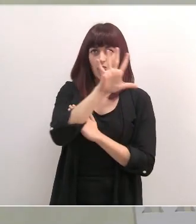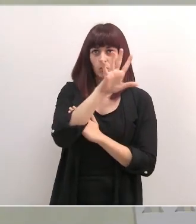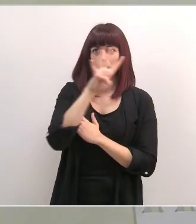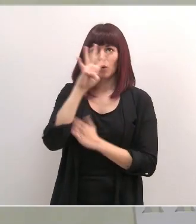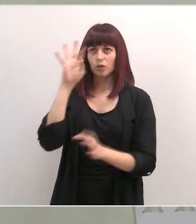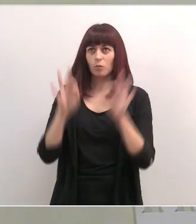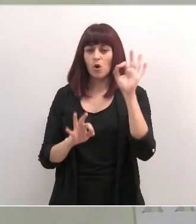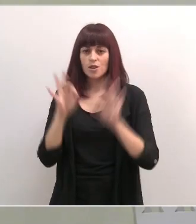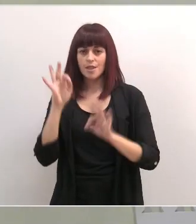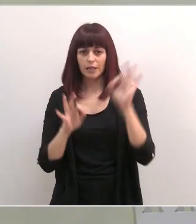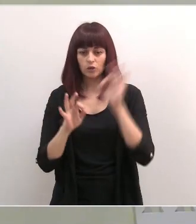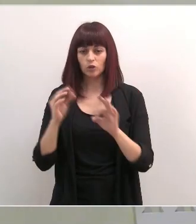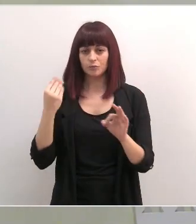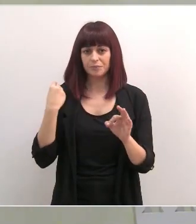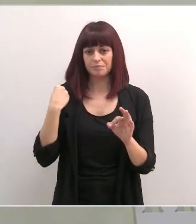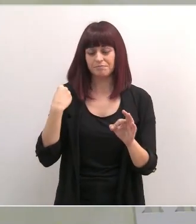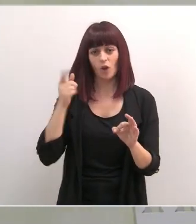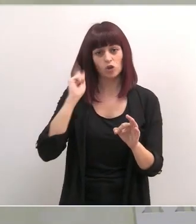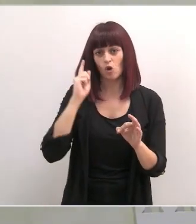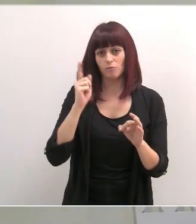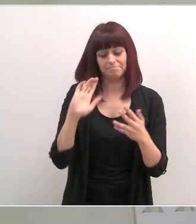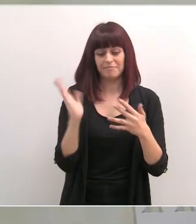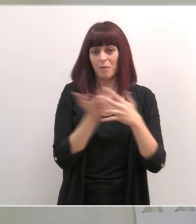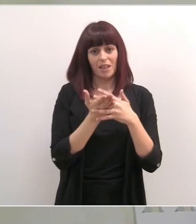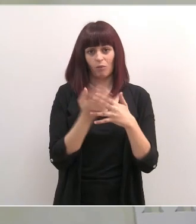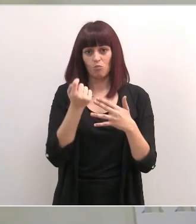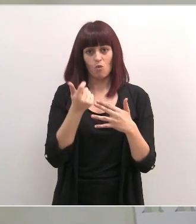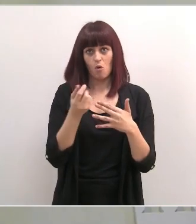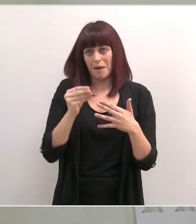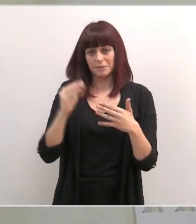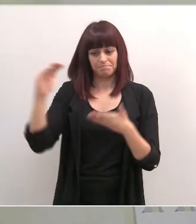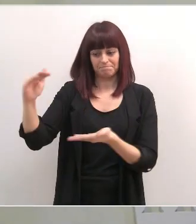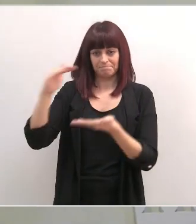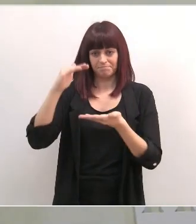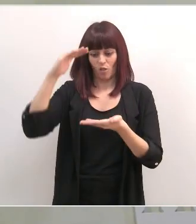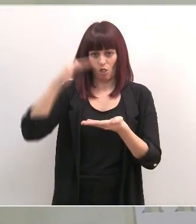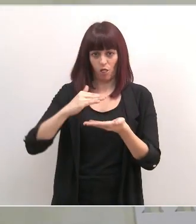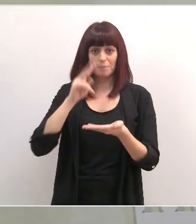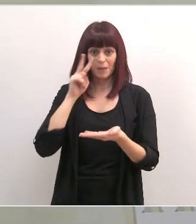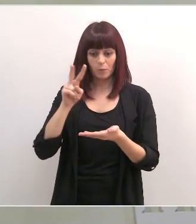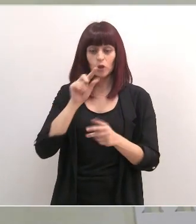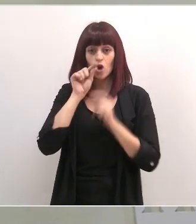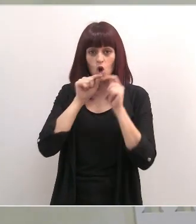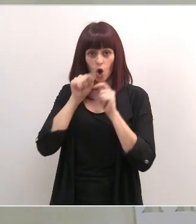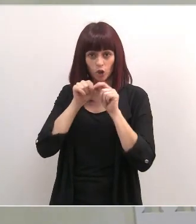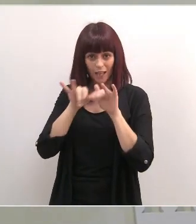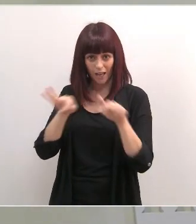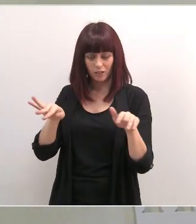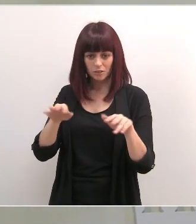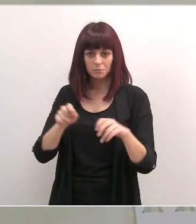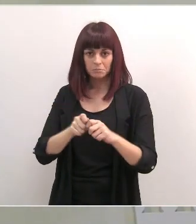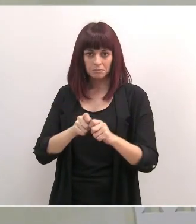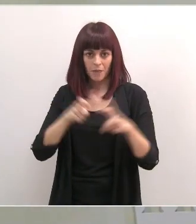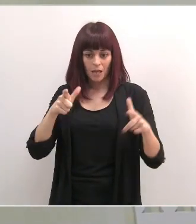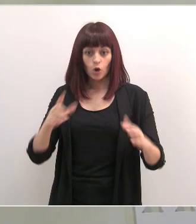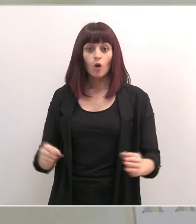54% de las que correspondían a la región. Hemos visto cómo los contagios han subido en toda Europa, coincidiendo con la llegada